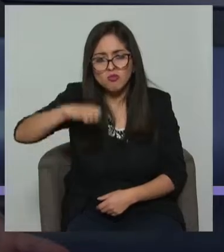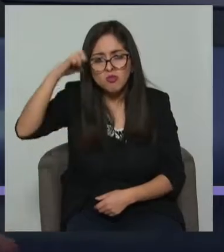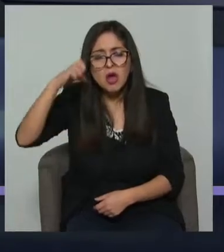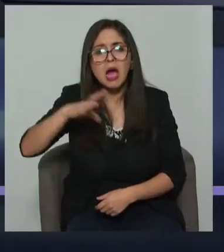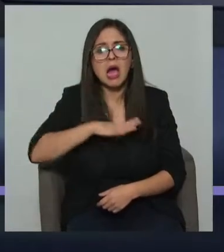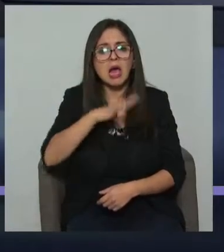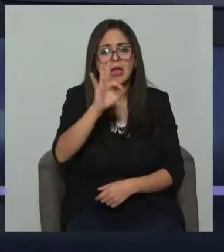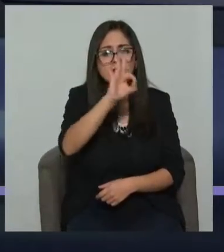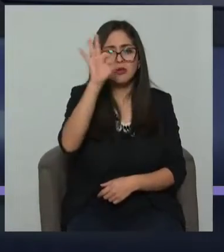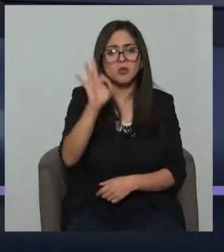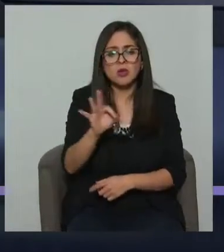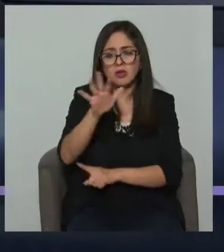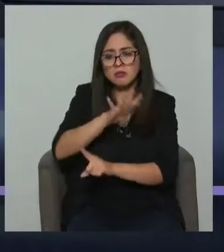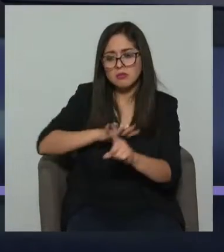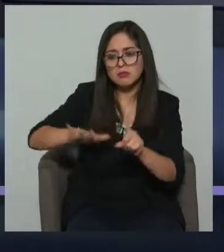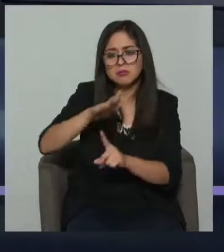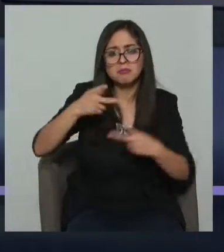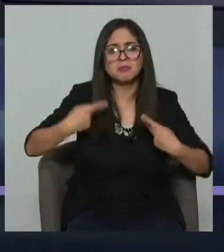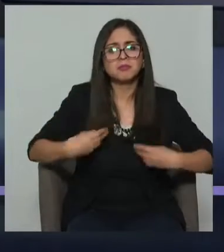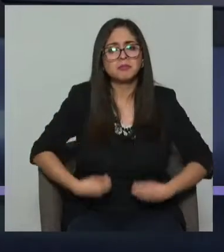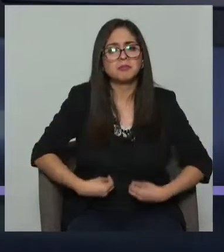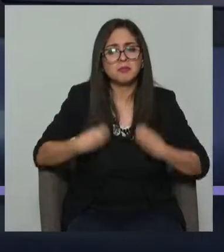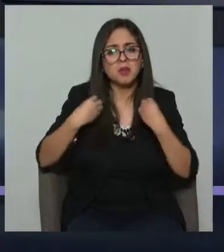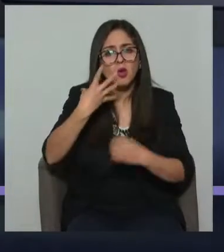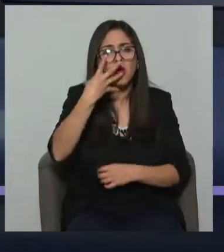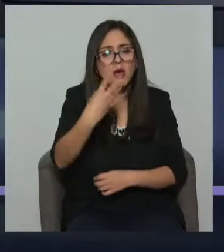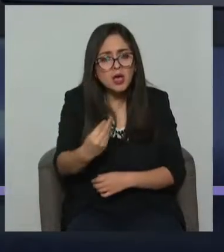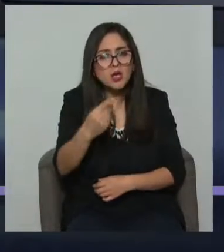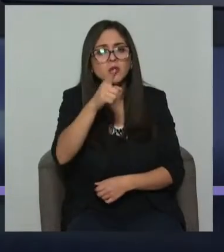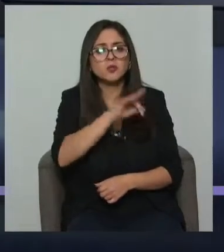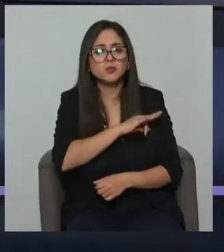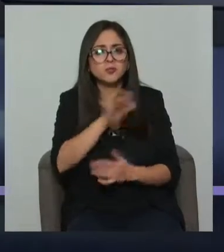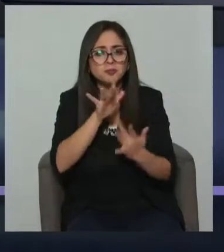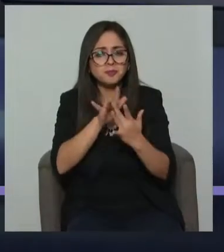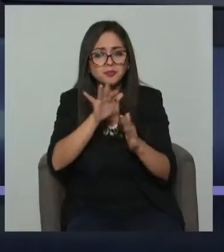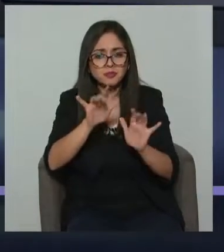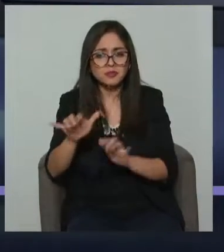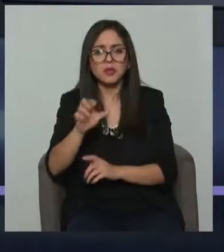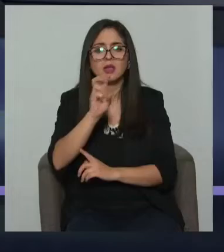promociones para los vecinos de Coyoacán. Ven, métase a nuestra página. ¿Tu página es?